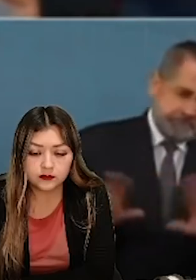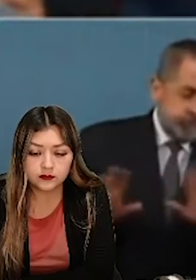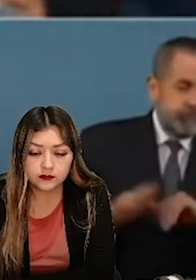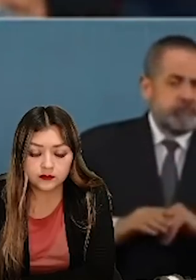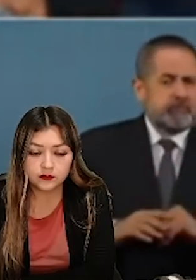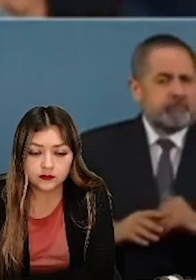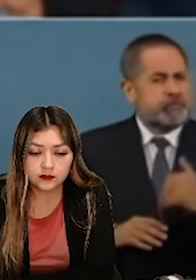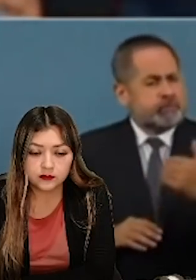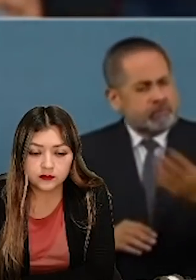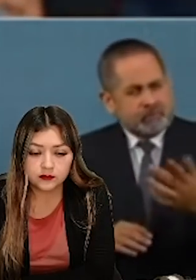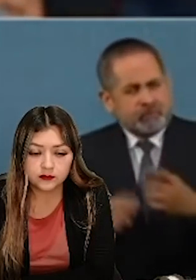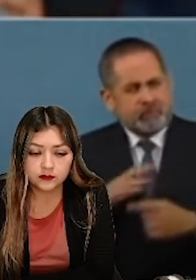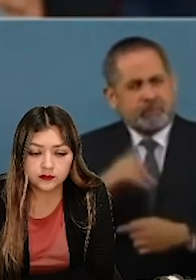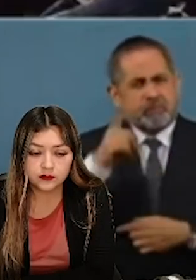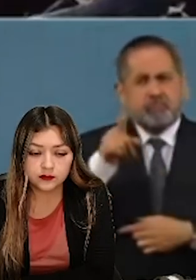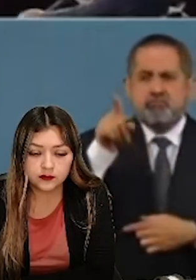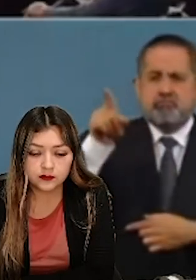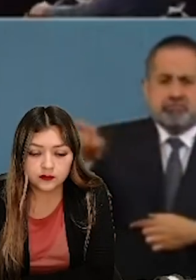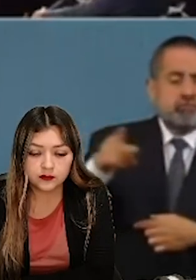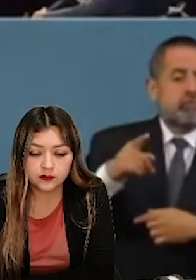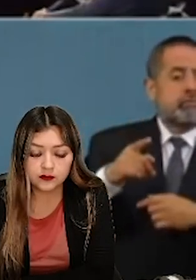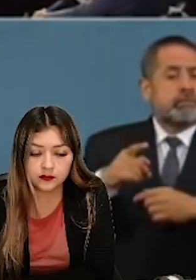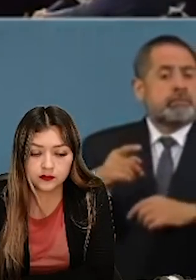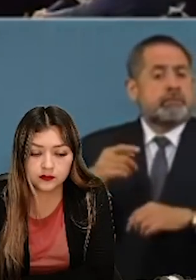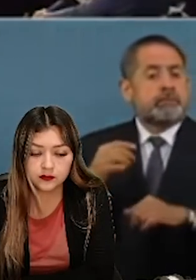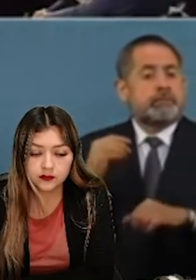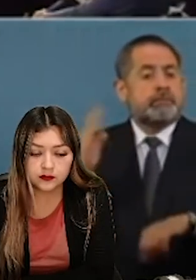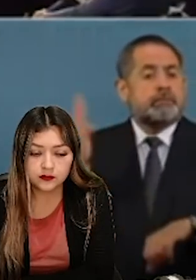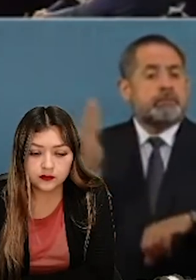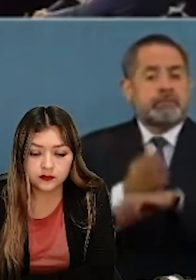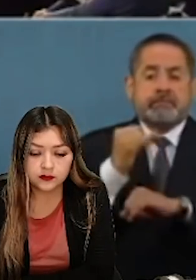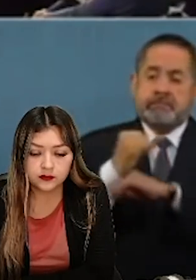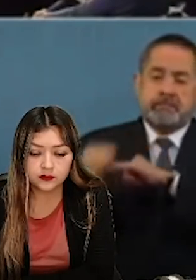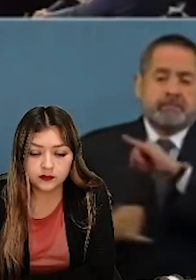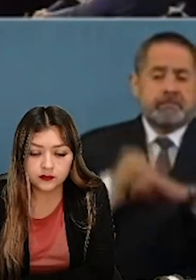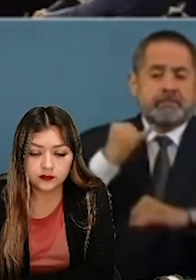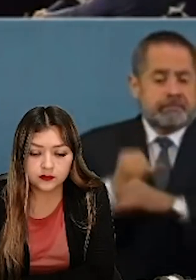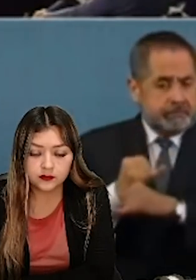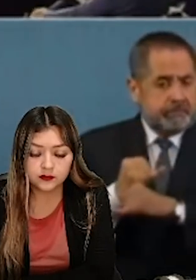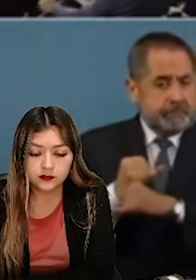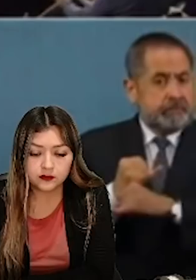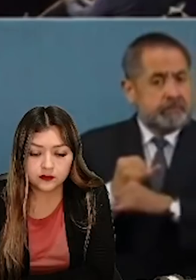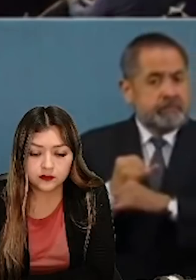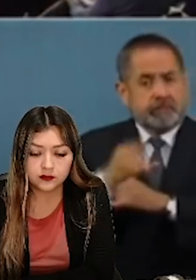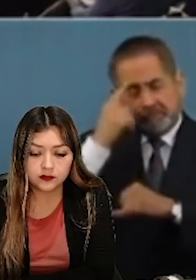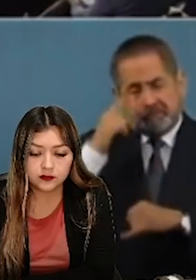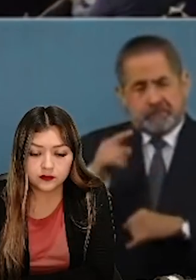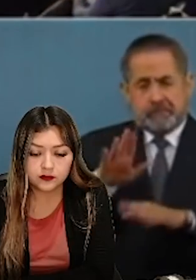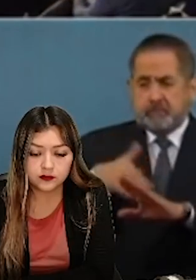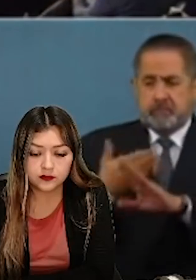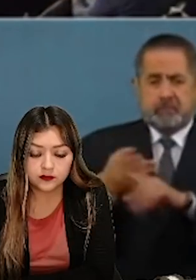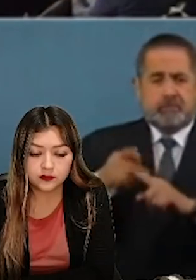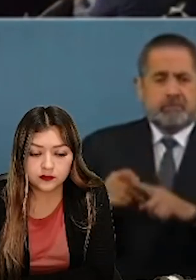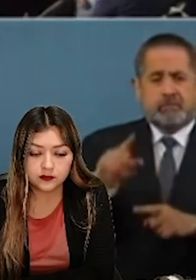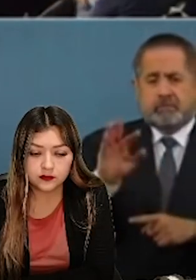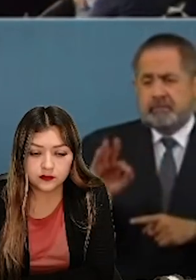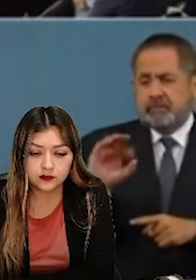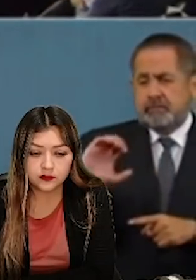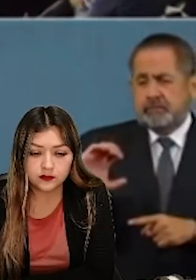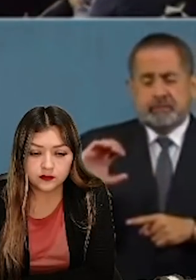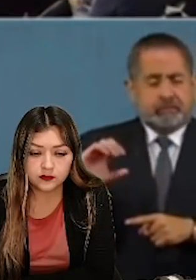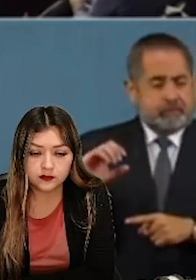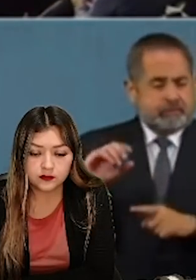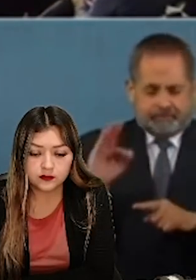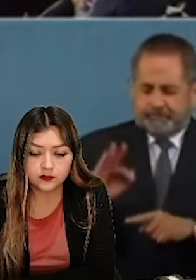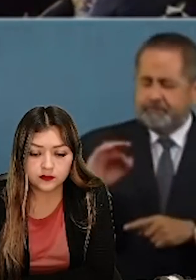Hay un procedimiento en la Corte Penal Internacional contra Felipe Calderón Hinojosa, que más de 20 mil personas